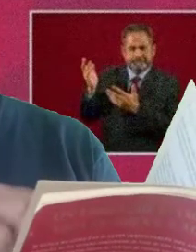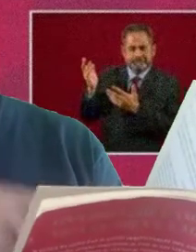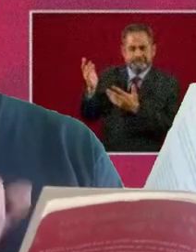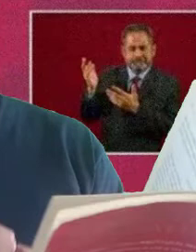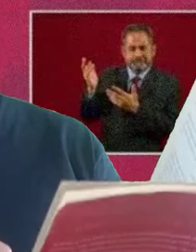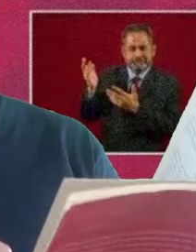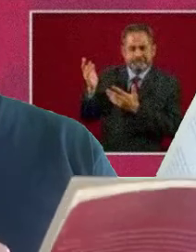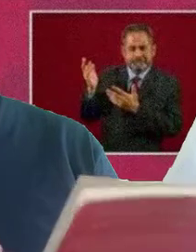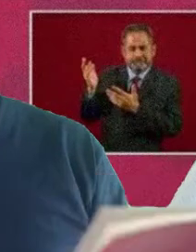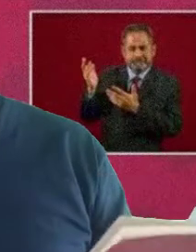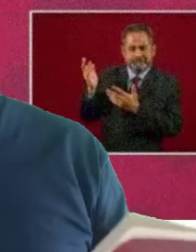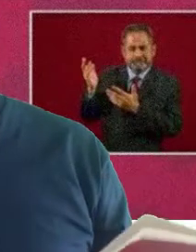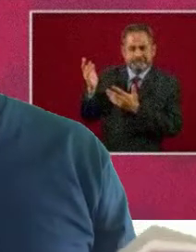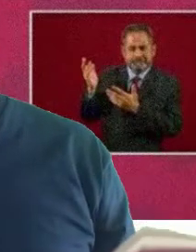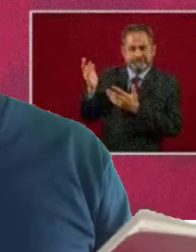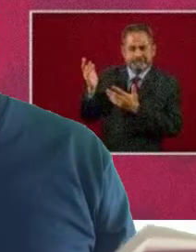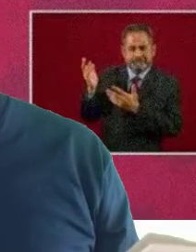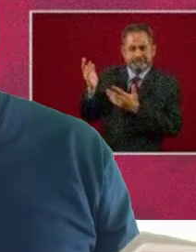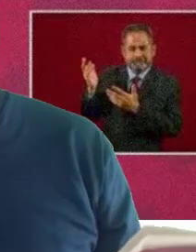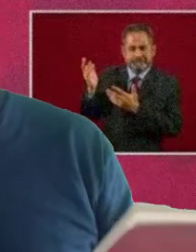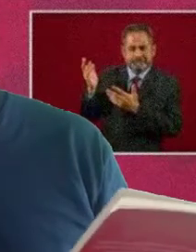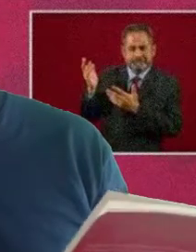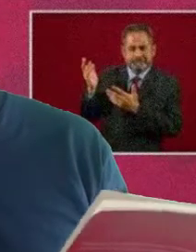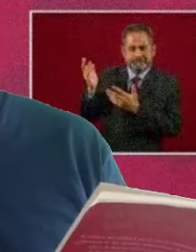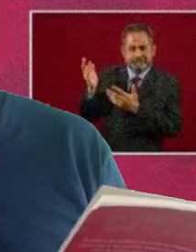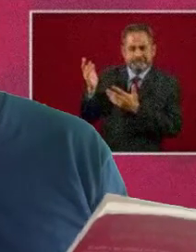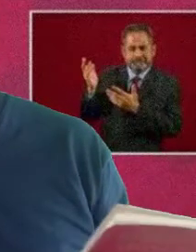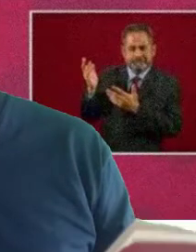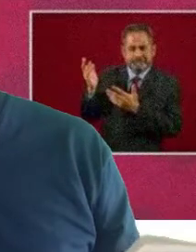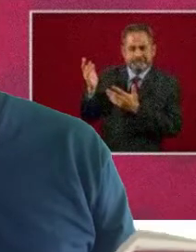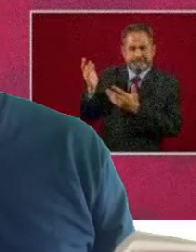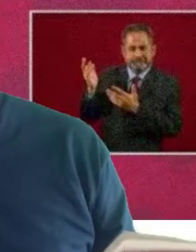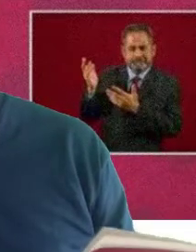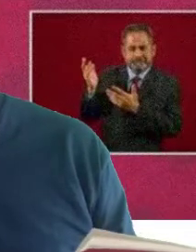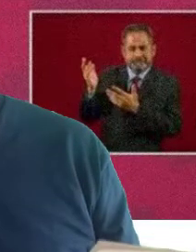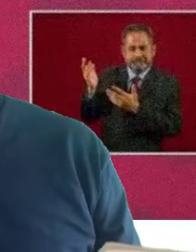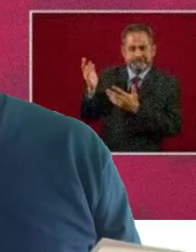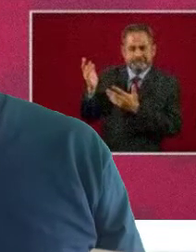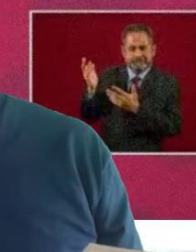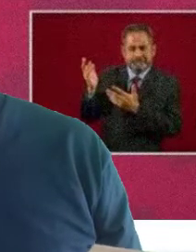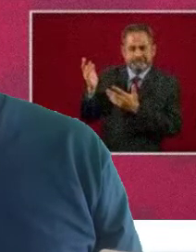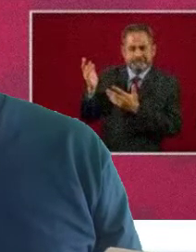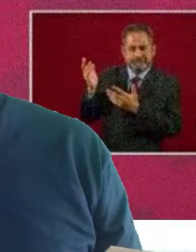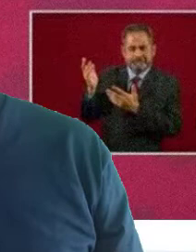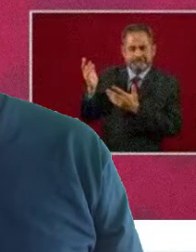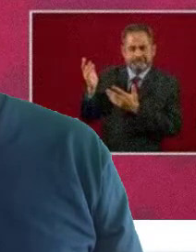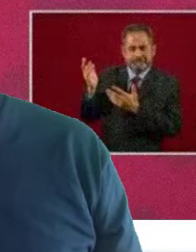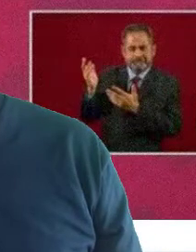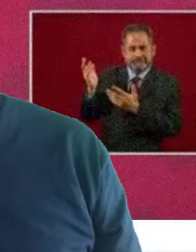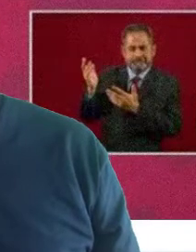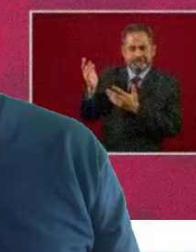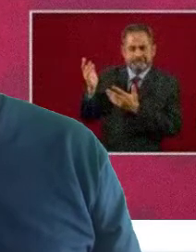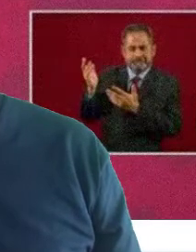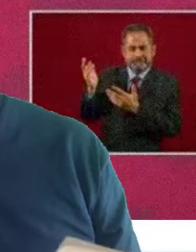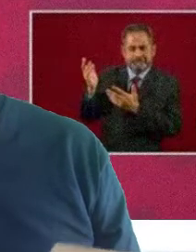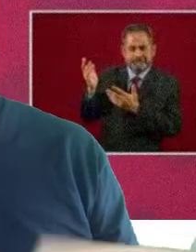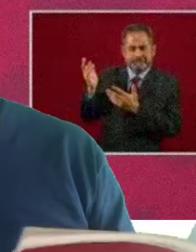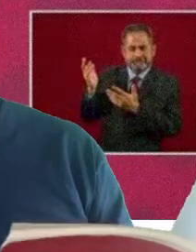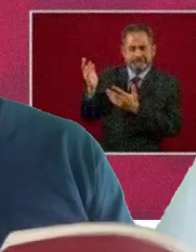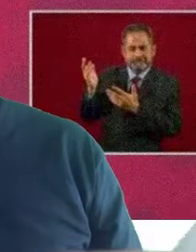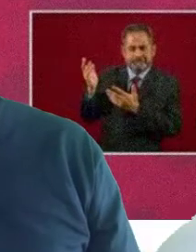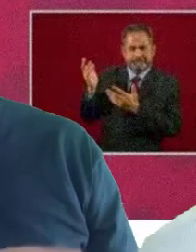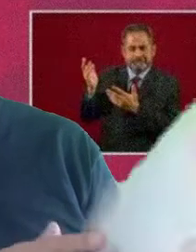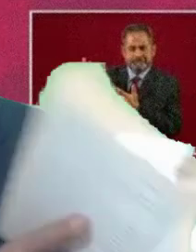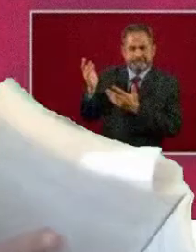de que debe ver que su visión se concrete en la realidad de una manera más pronta los dejo